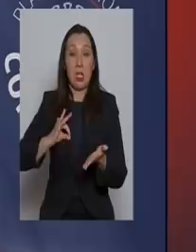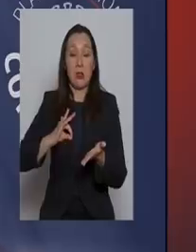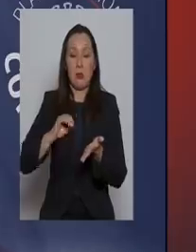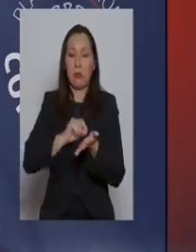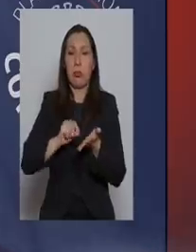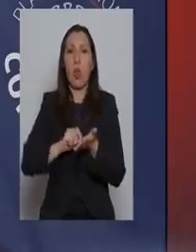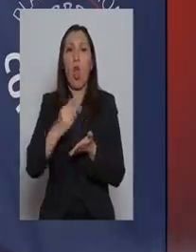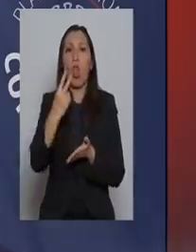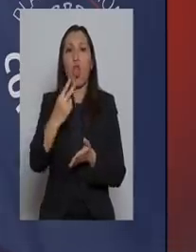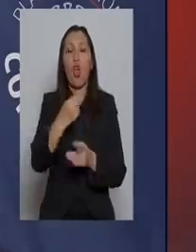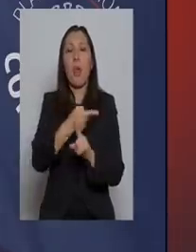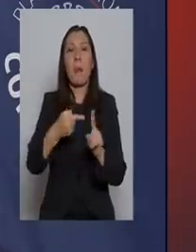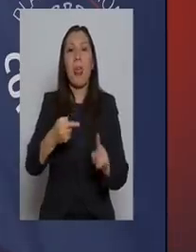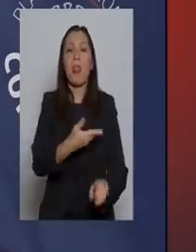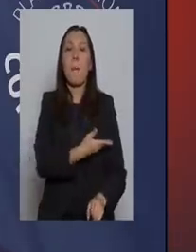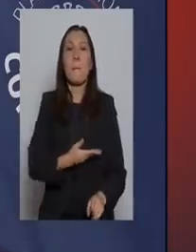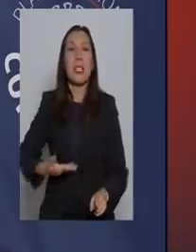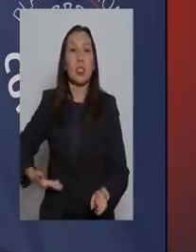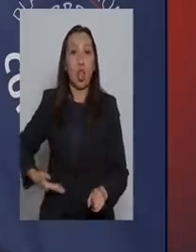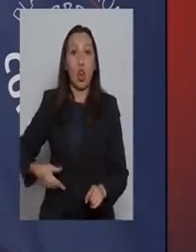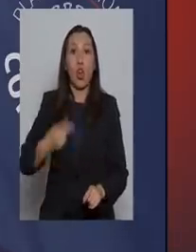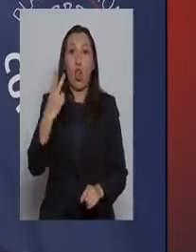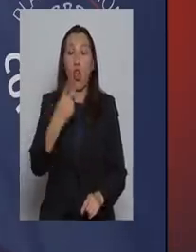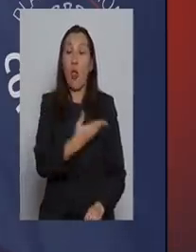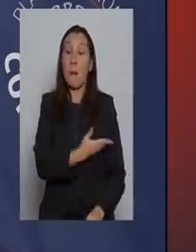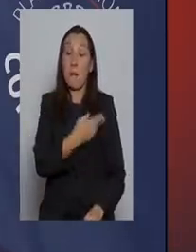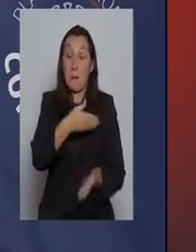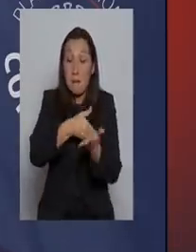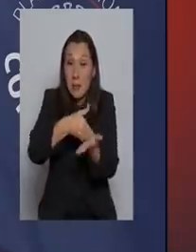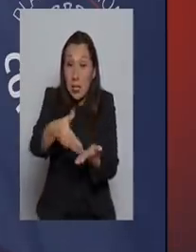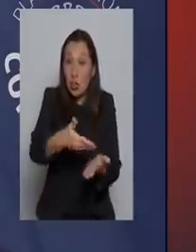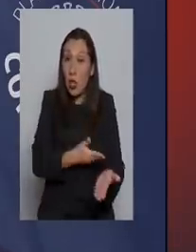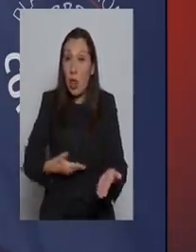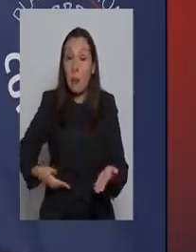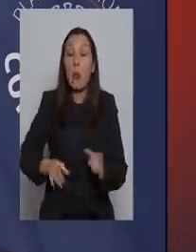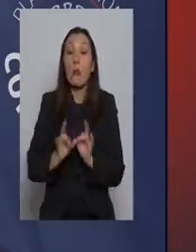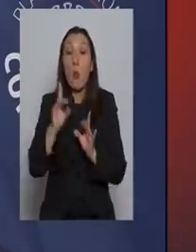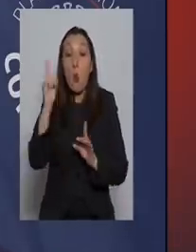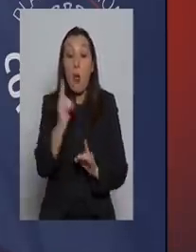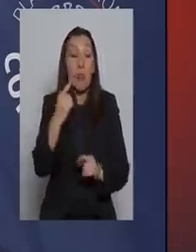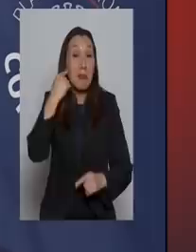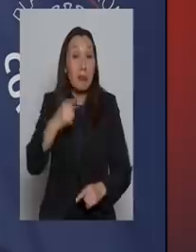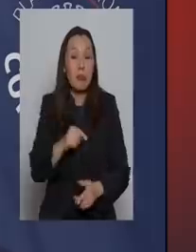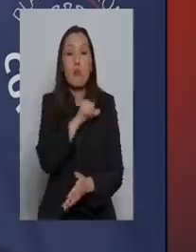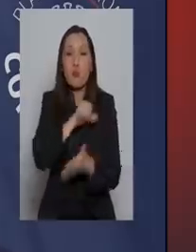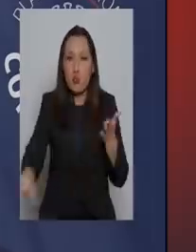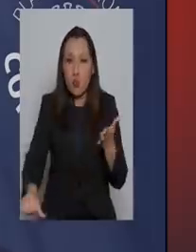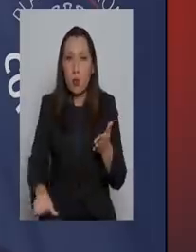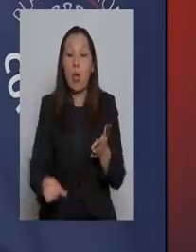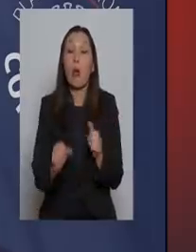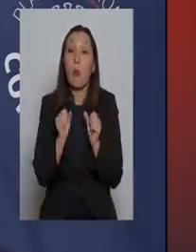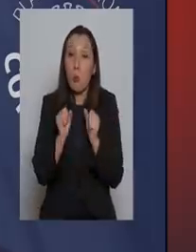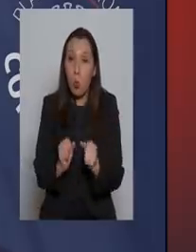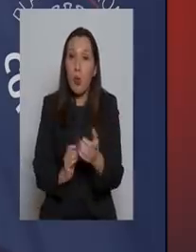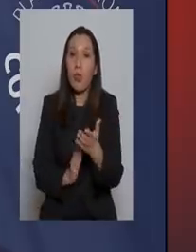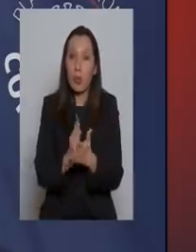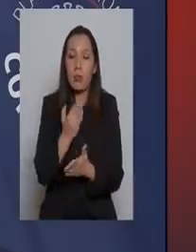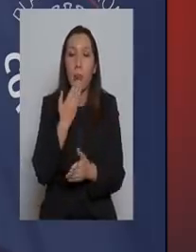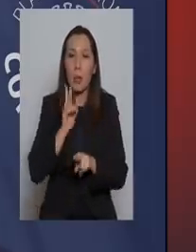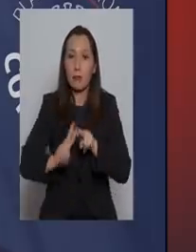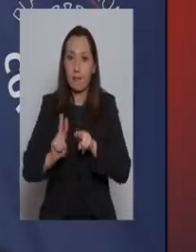de 2,5 millones de pesos por cada vez que ocurra, y además se puede iniciar y estamos